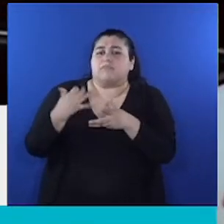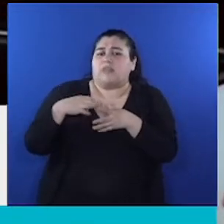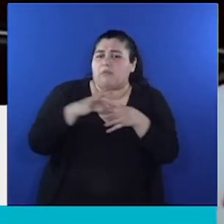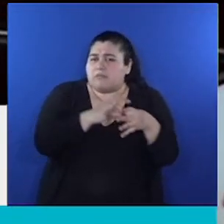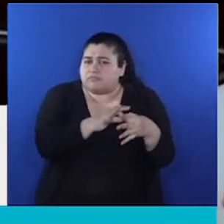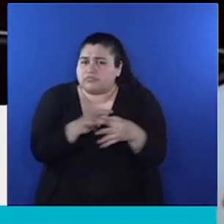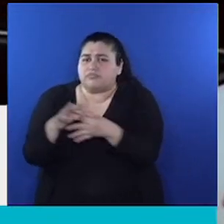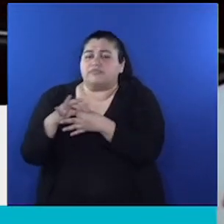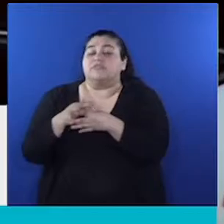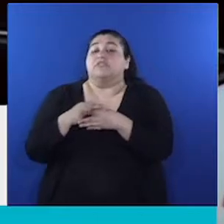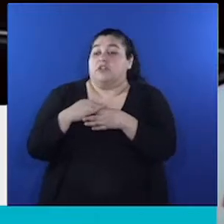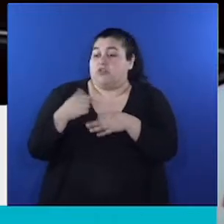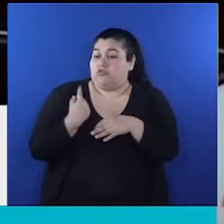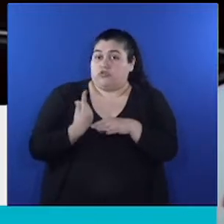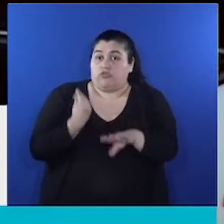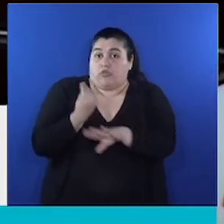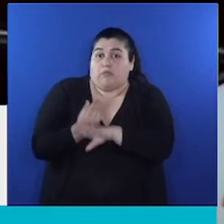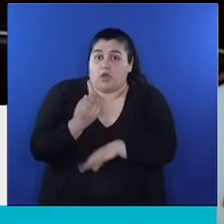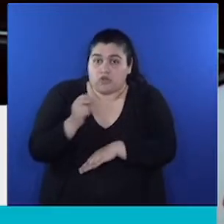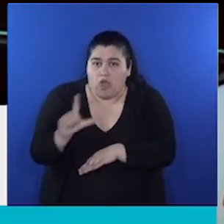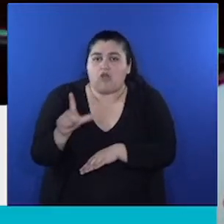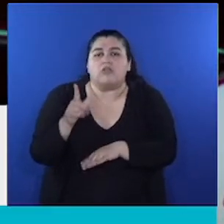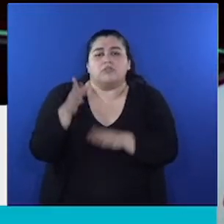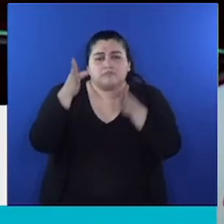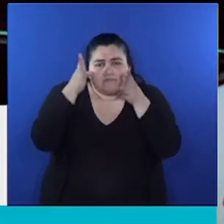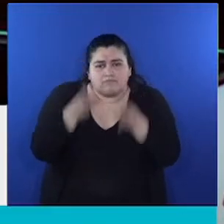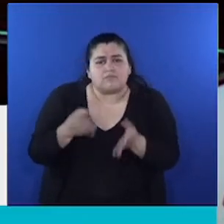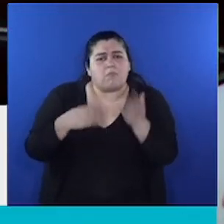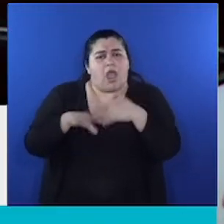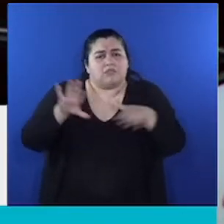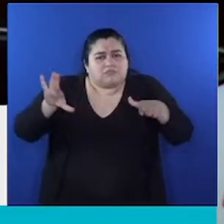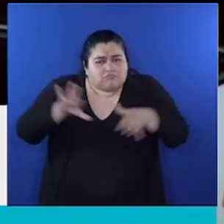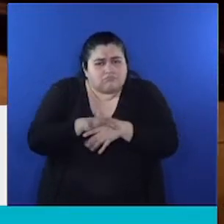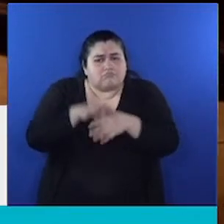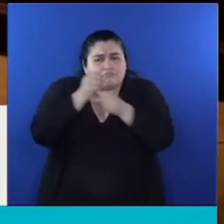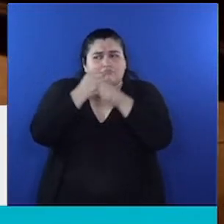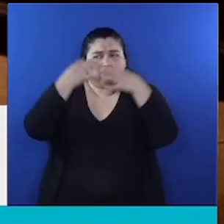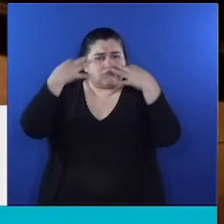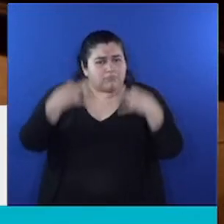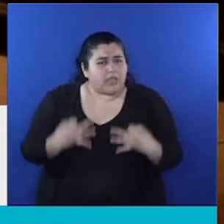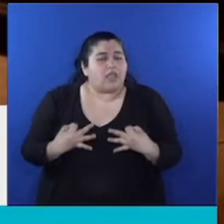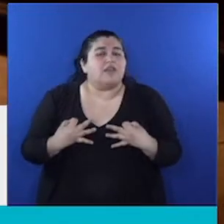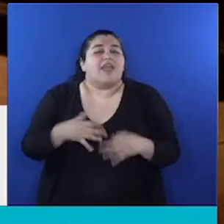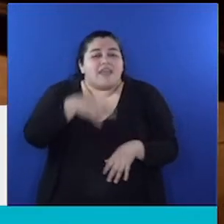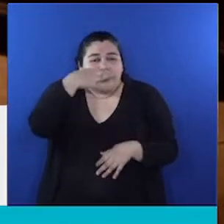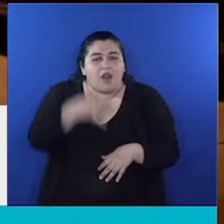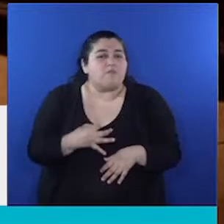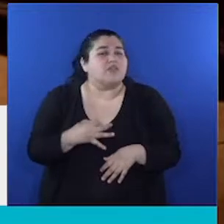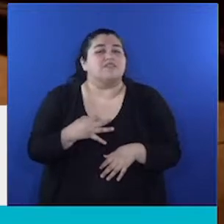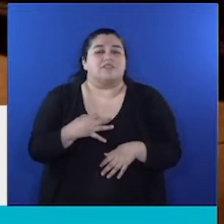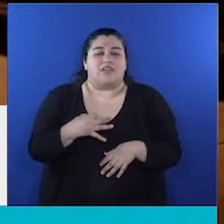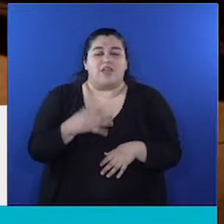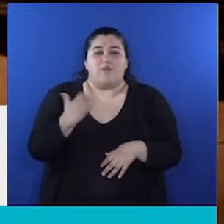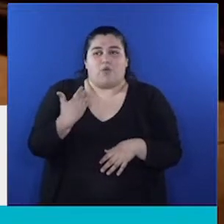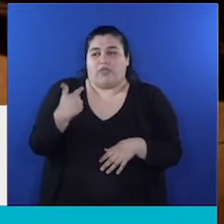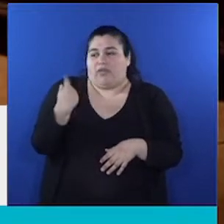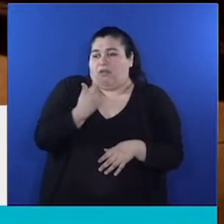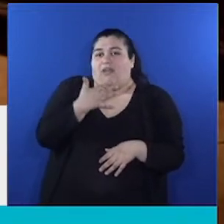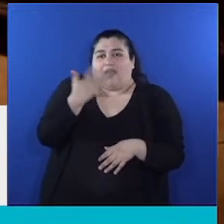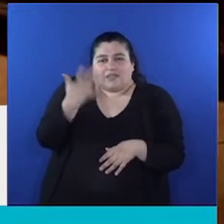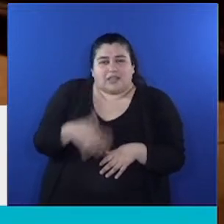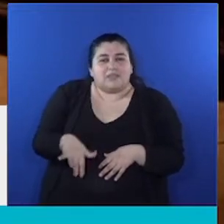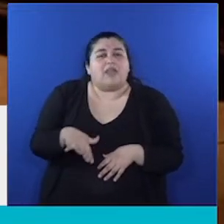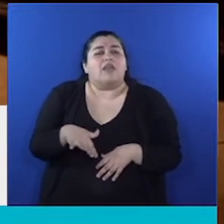roles que a nosotros nos tocan, sea de la manera más efectiva y que realmente nos permita entender que hemos